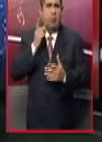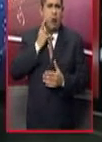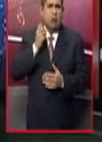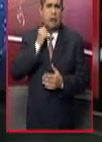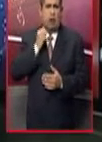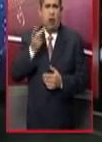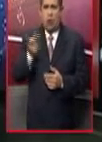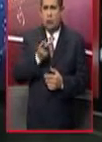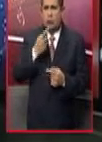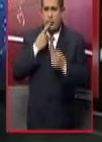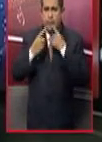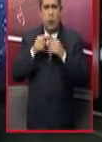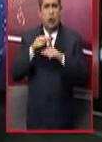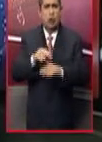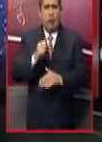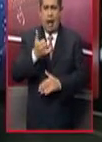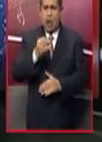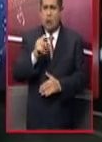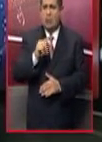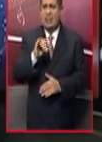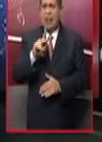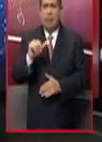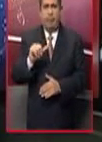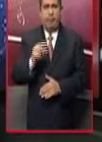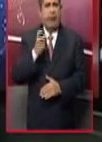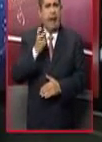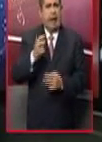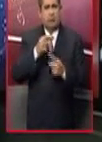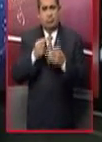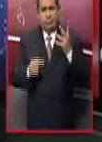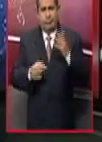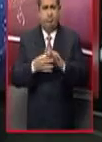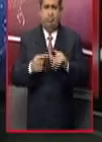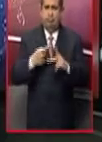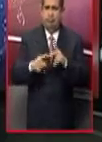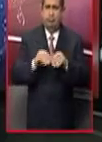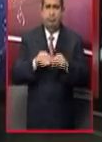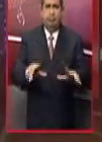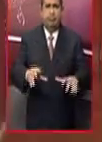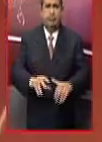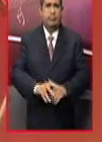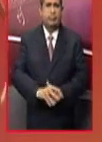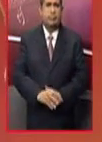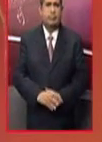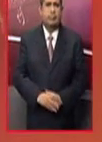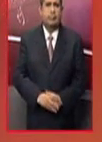Senado debatieron sobre el caso Ayotzinapa. Esta es la información, quédese con nosotros. Comenzamos.